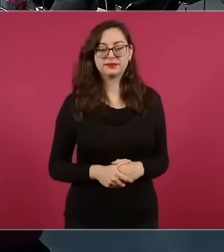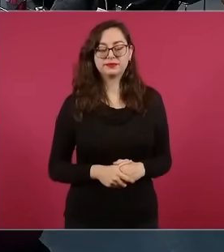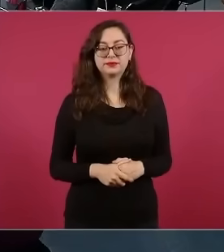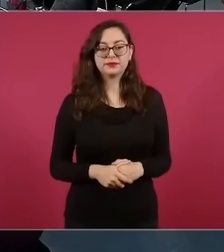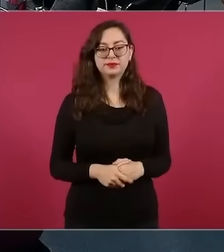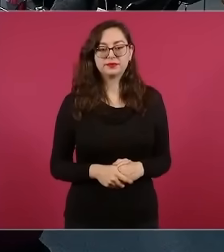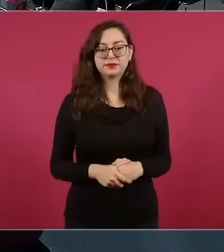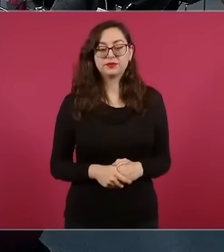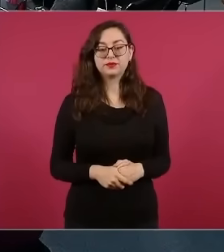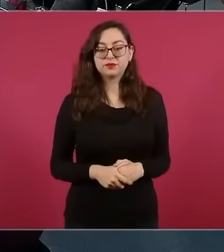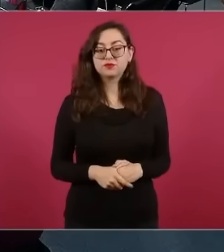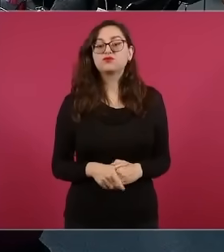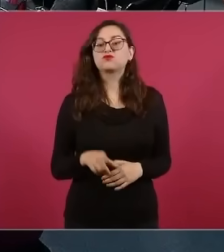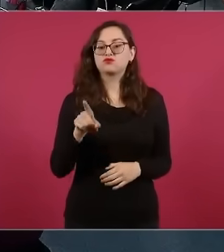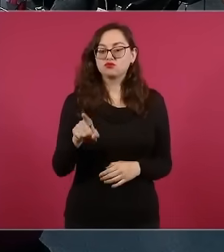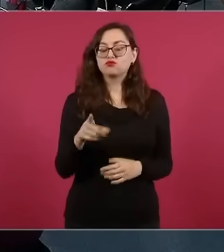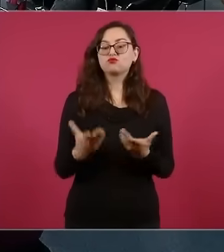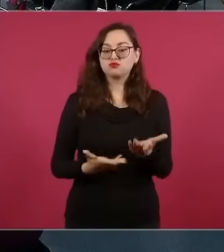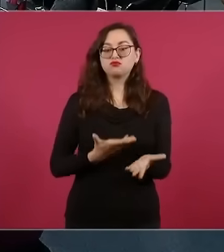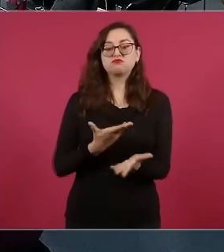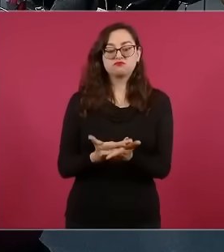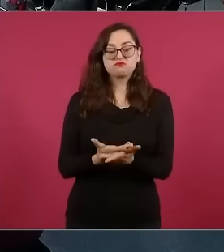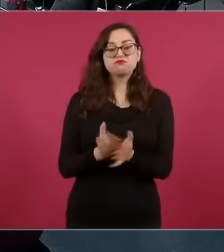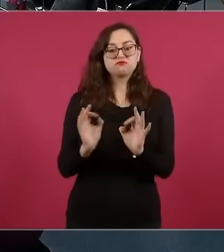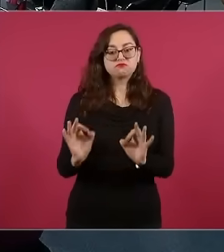Es muy bueno tu planteamiento.